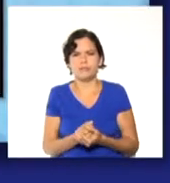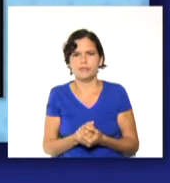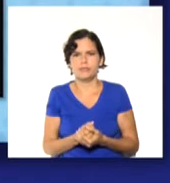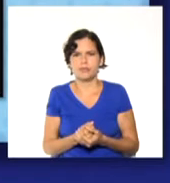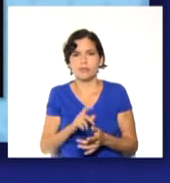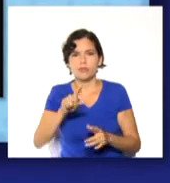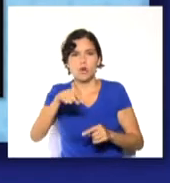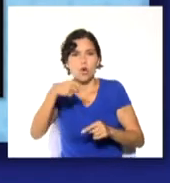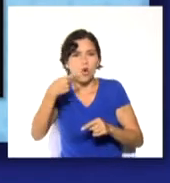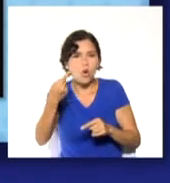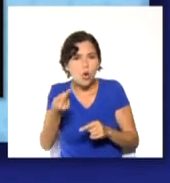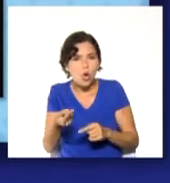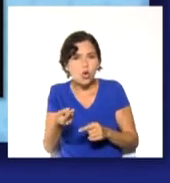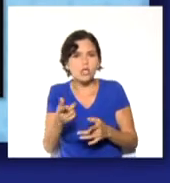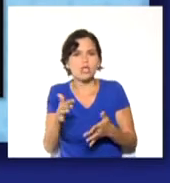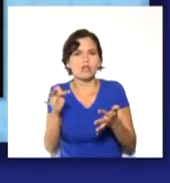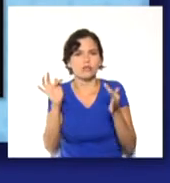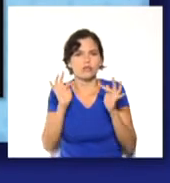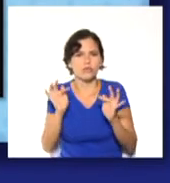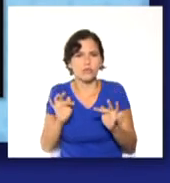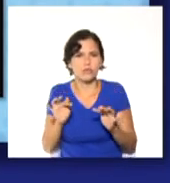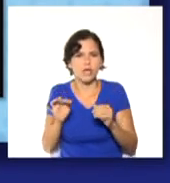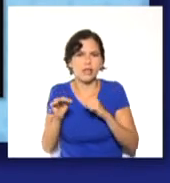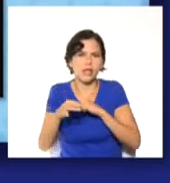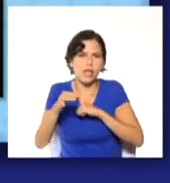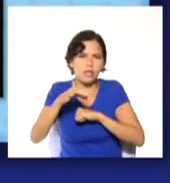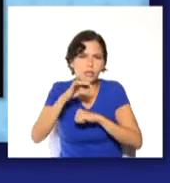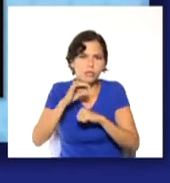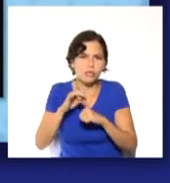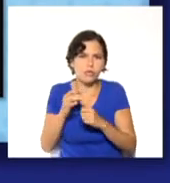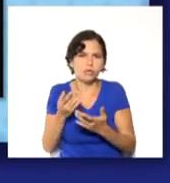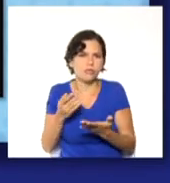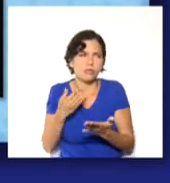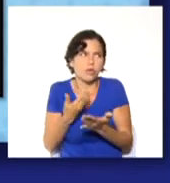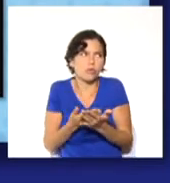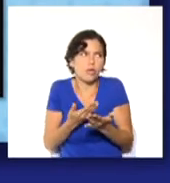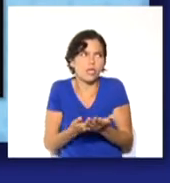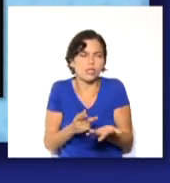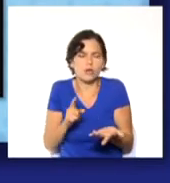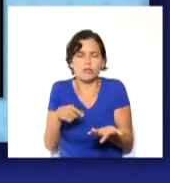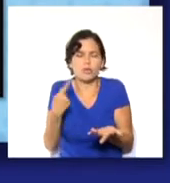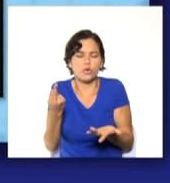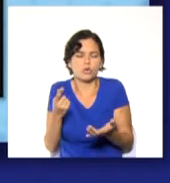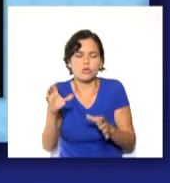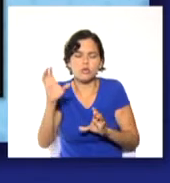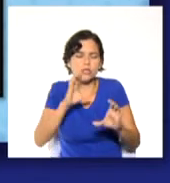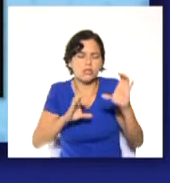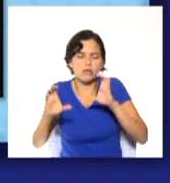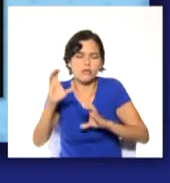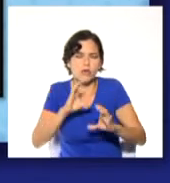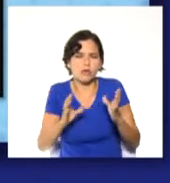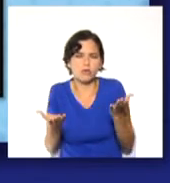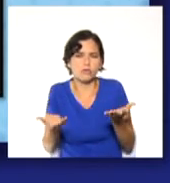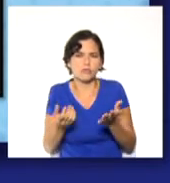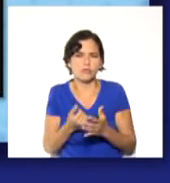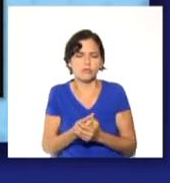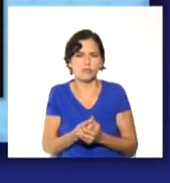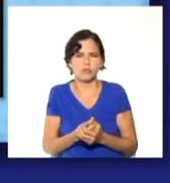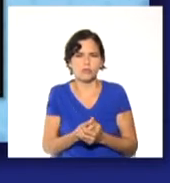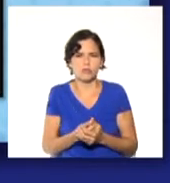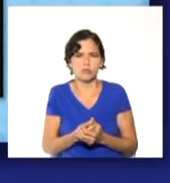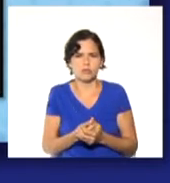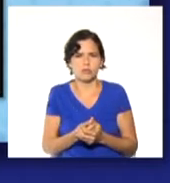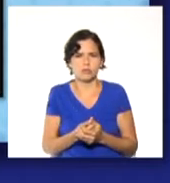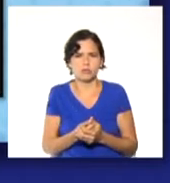hubo otros modelos propuestos, por ejemplo, por Dalton, Bohr, Rutherford,